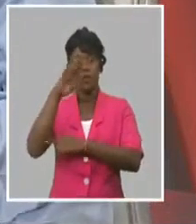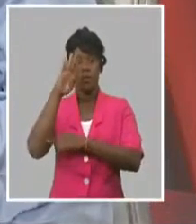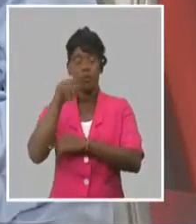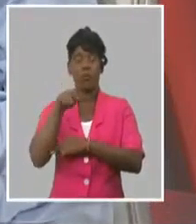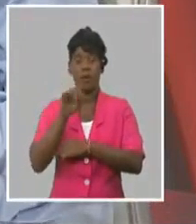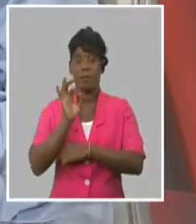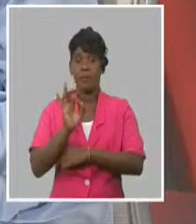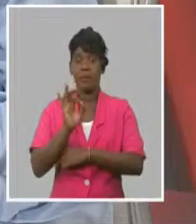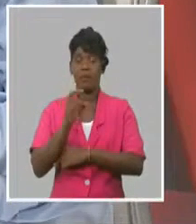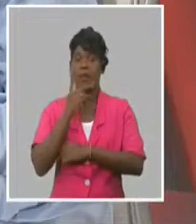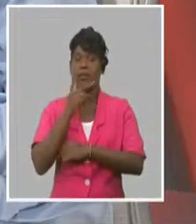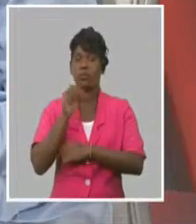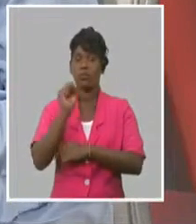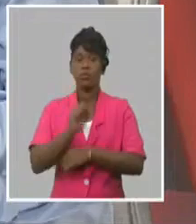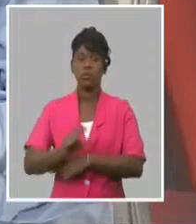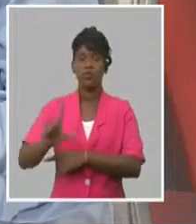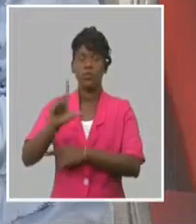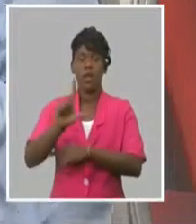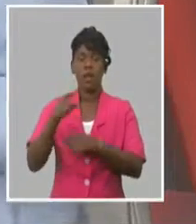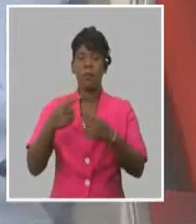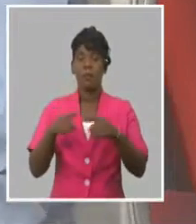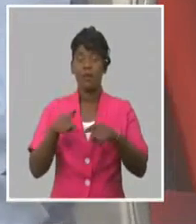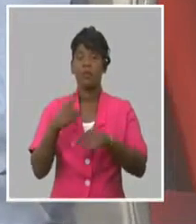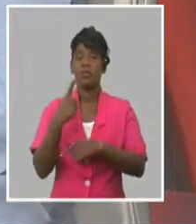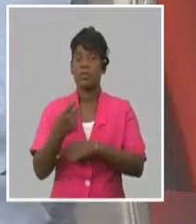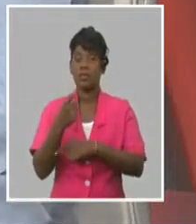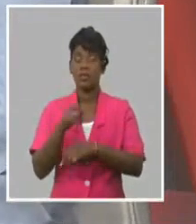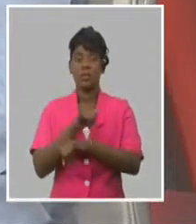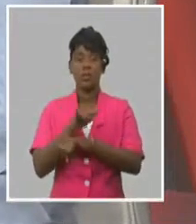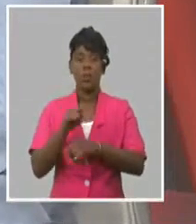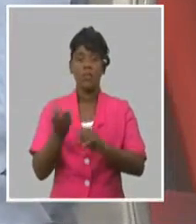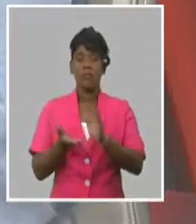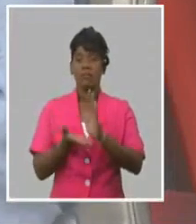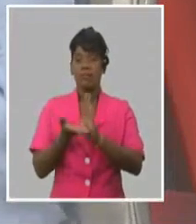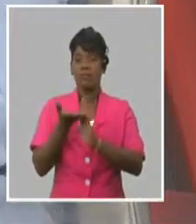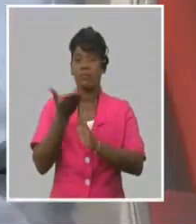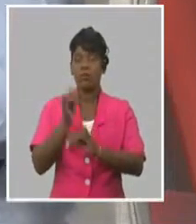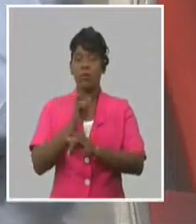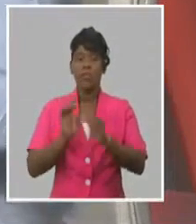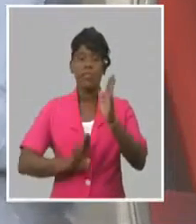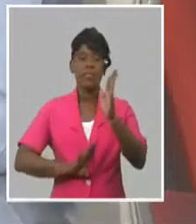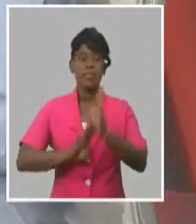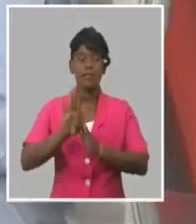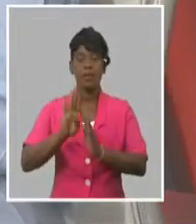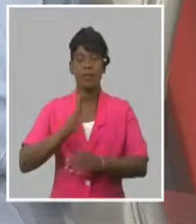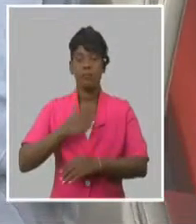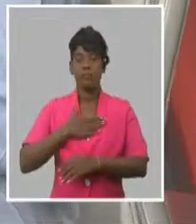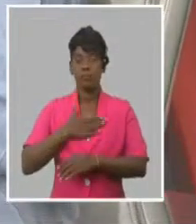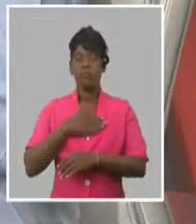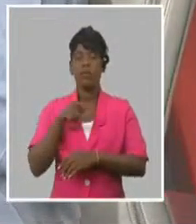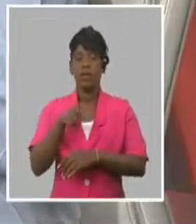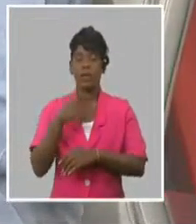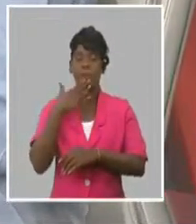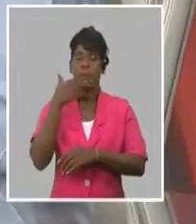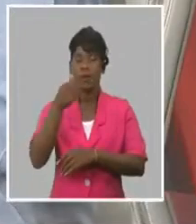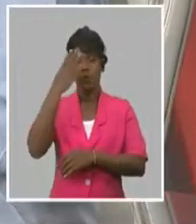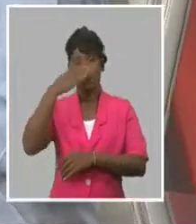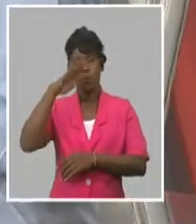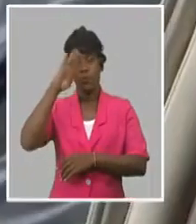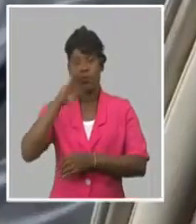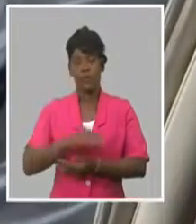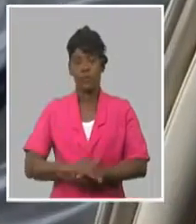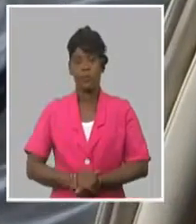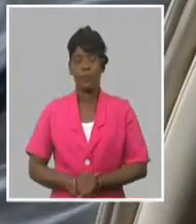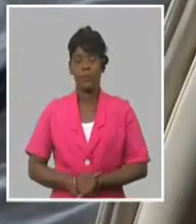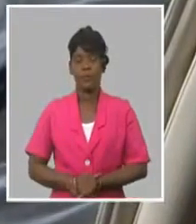social, y consideramos que su implementación va a coadyuvar a un desempeño mucho más armónico y coherente de la economía cubana.